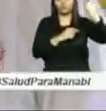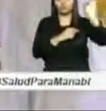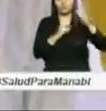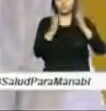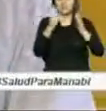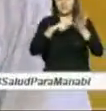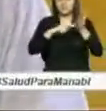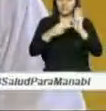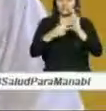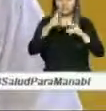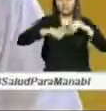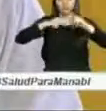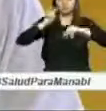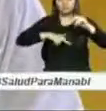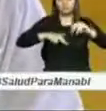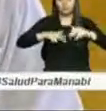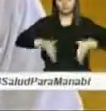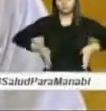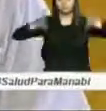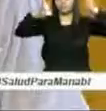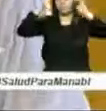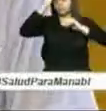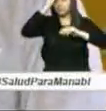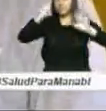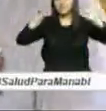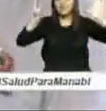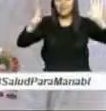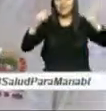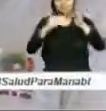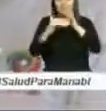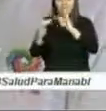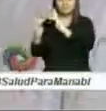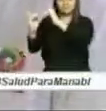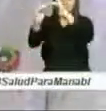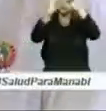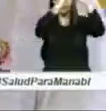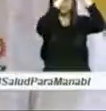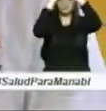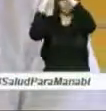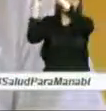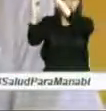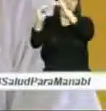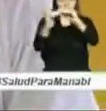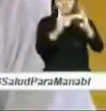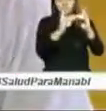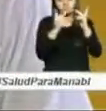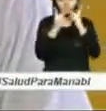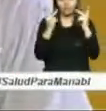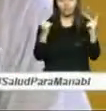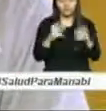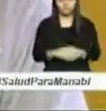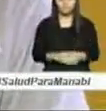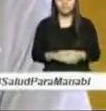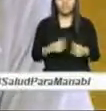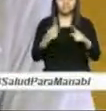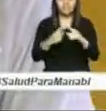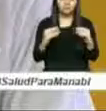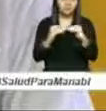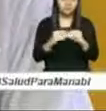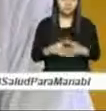7.000 camas, 7.000 camas hospitalarias solo en el sistema público. Pero ustedes se dan cuenta que todavía